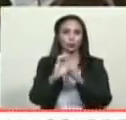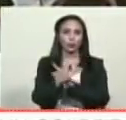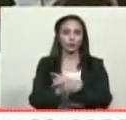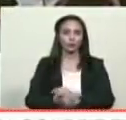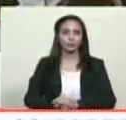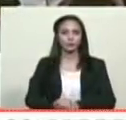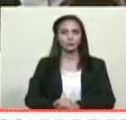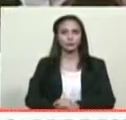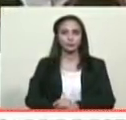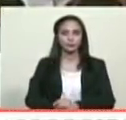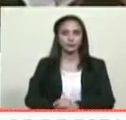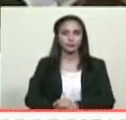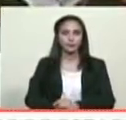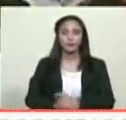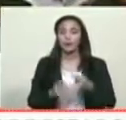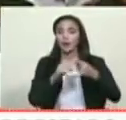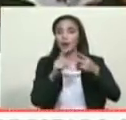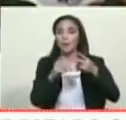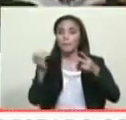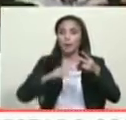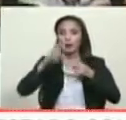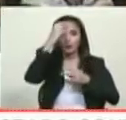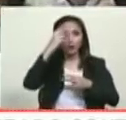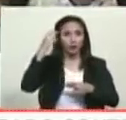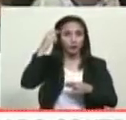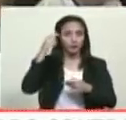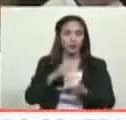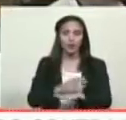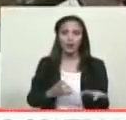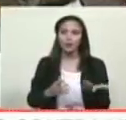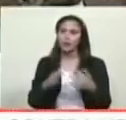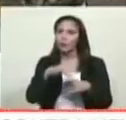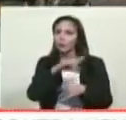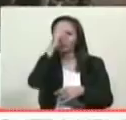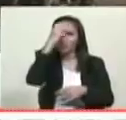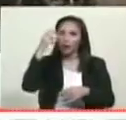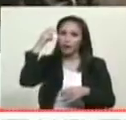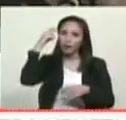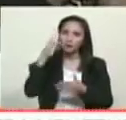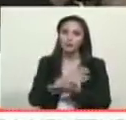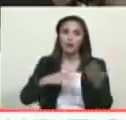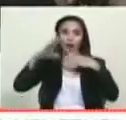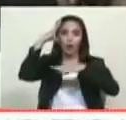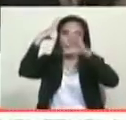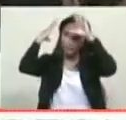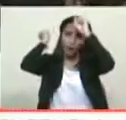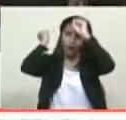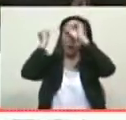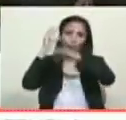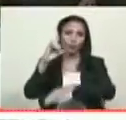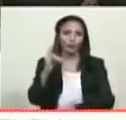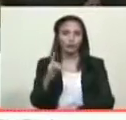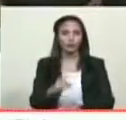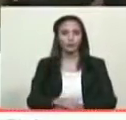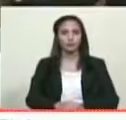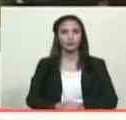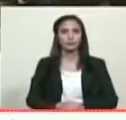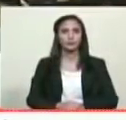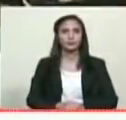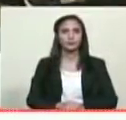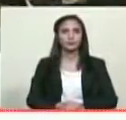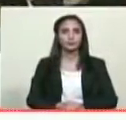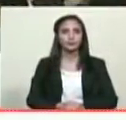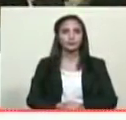la Cultura, y al canciller Diego Paria, canciller de la Embajada del Estado Plurinacional de Bolivia.